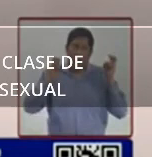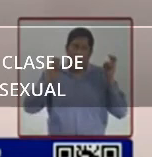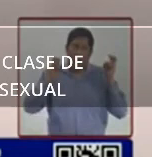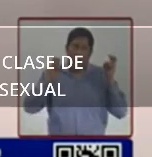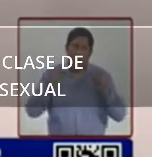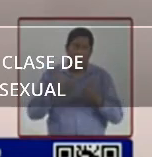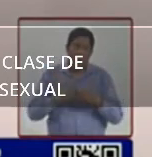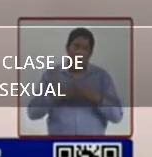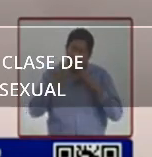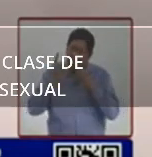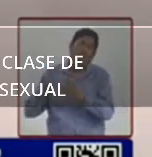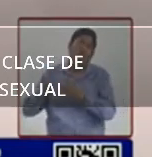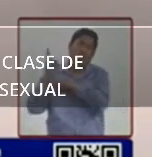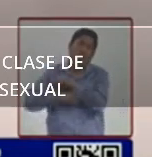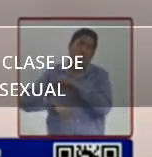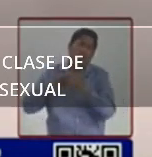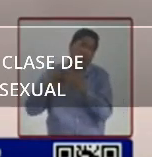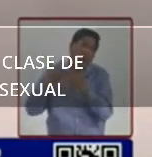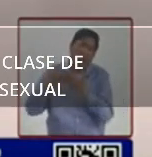amigo.